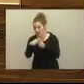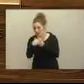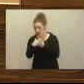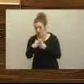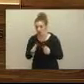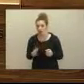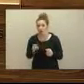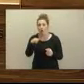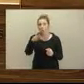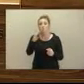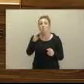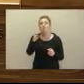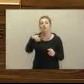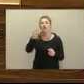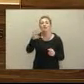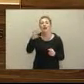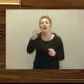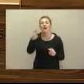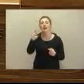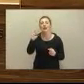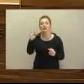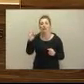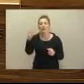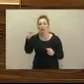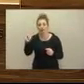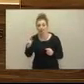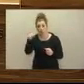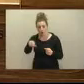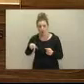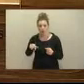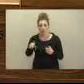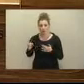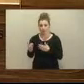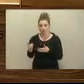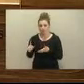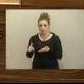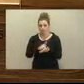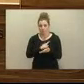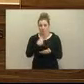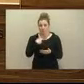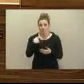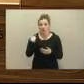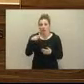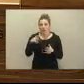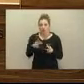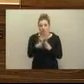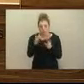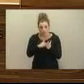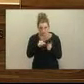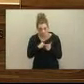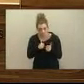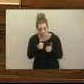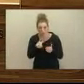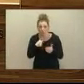Monserrat Fernández me escribió y me dice «Soy perceptora del salario social. No me